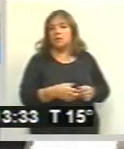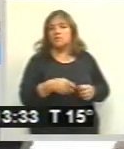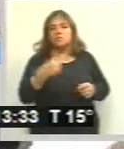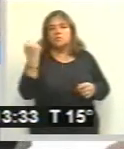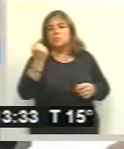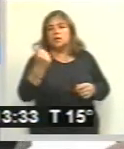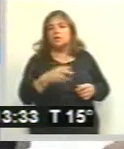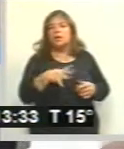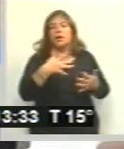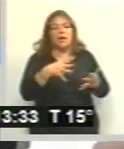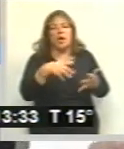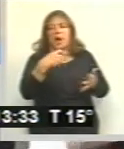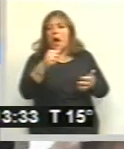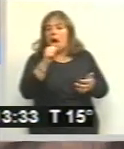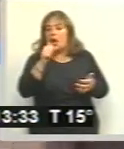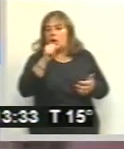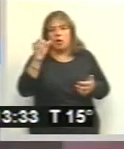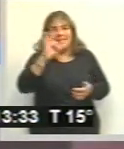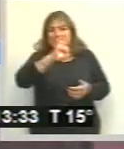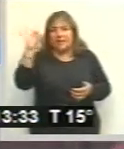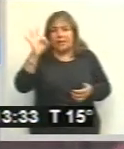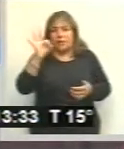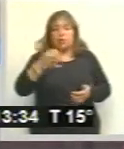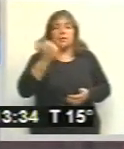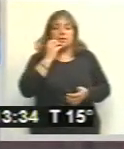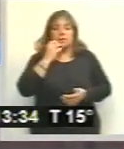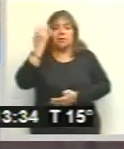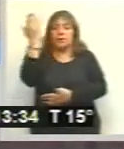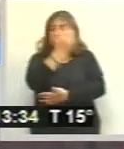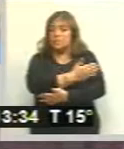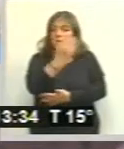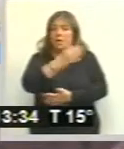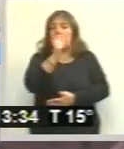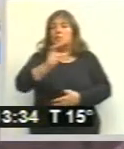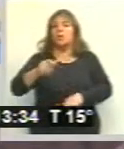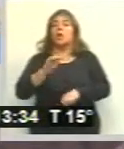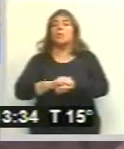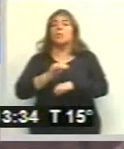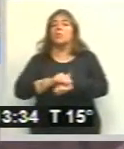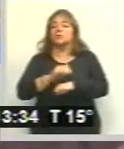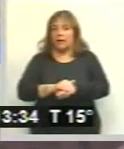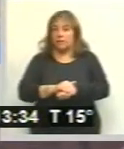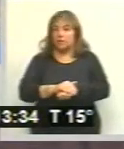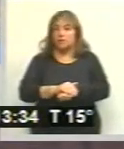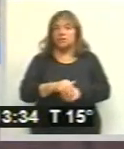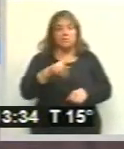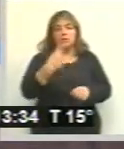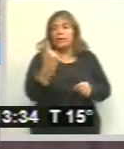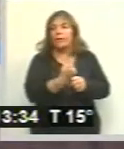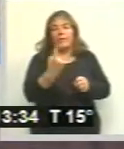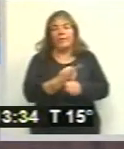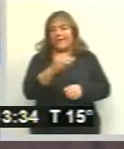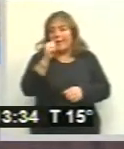tienen tolerancia cero con el tema del alcohol, ¿no? Sí, en lo que hace a personas como ser remiseros, no